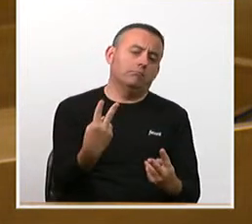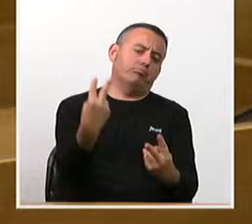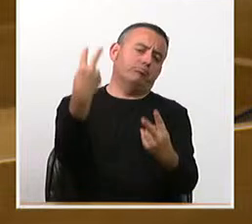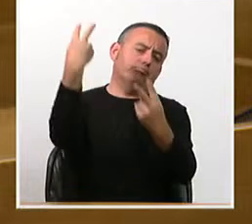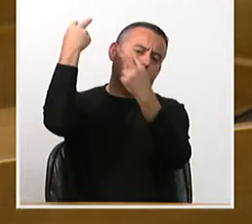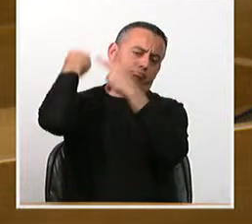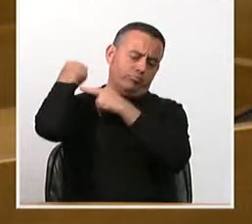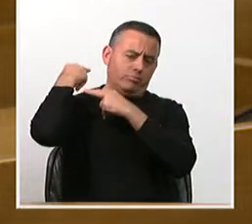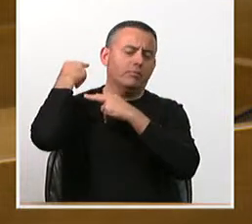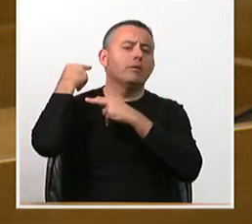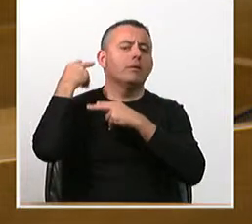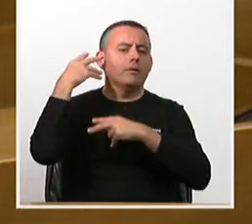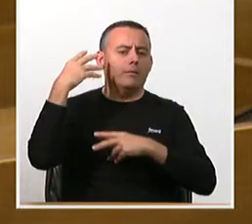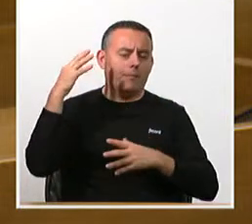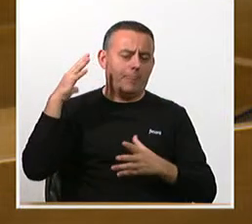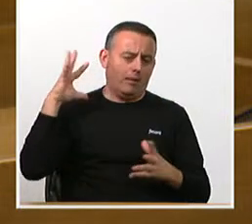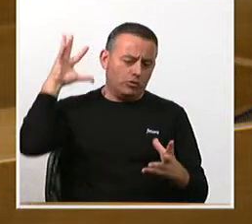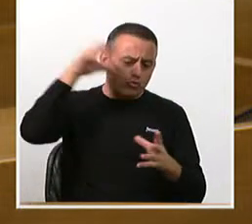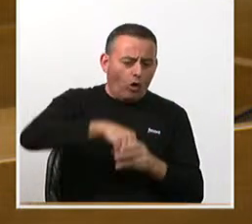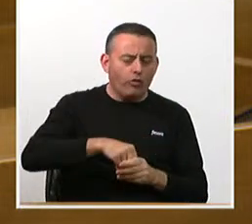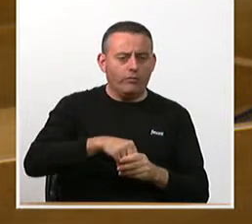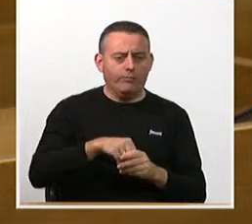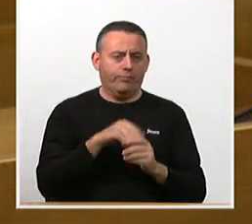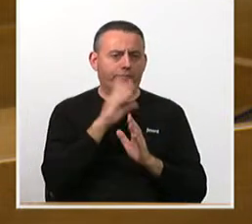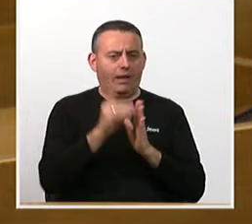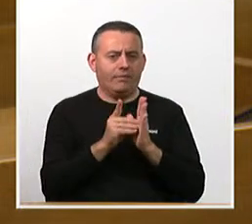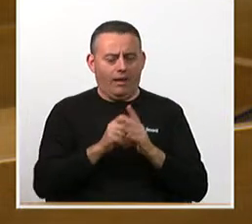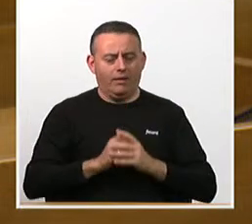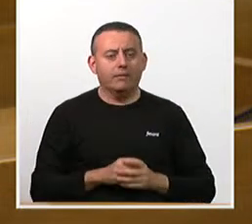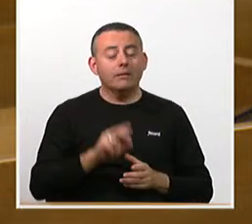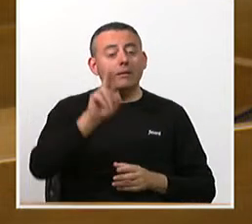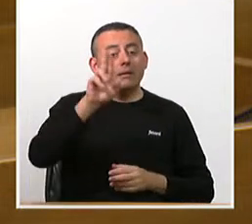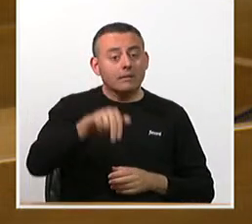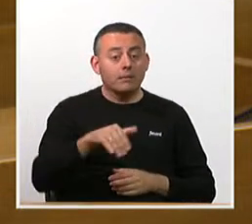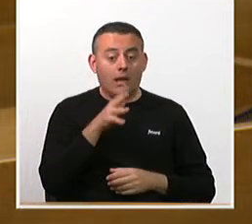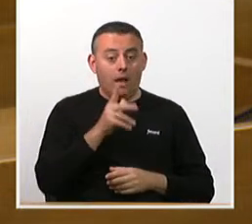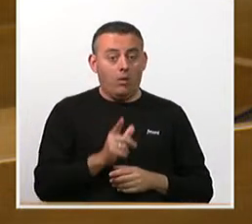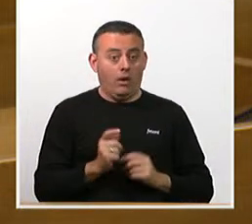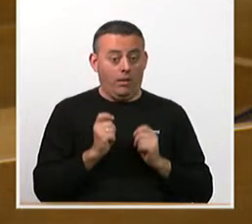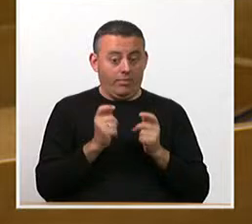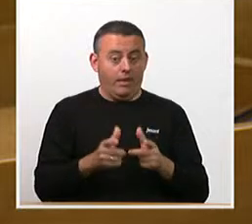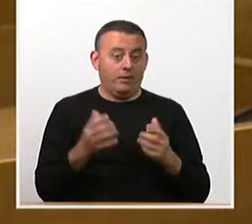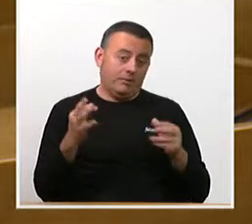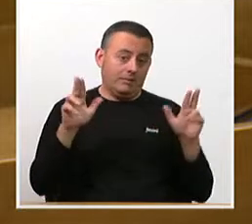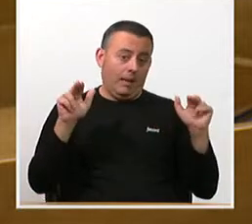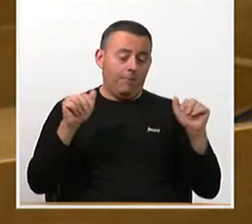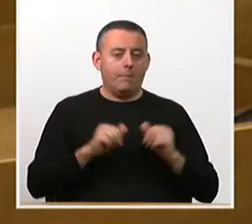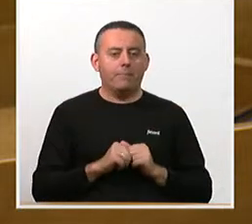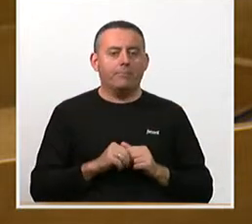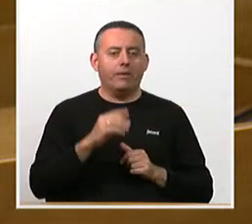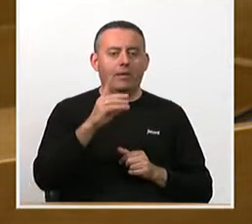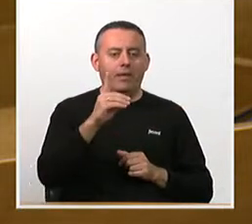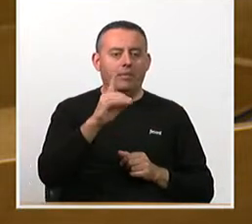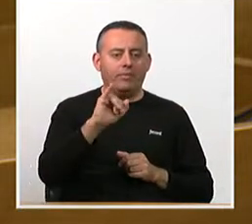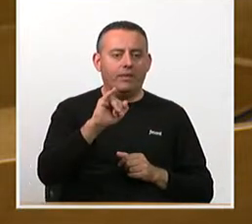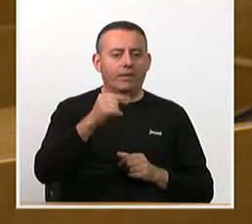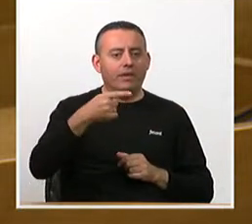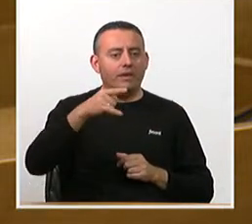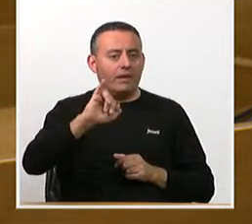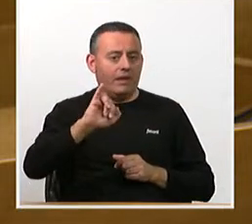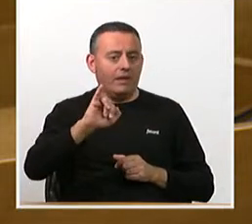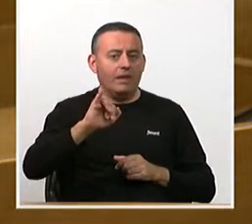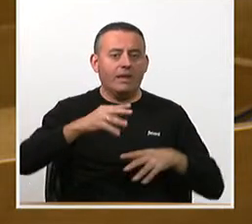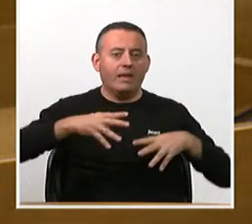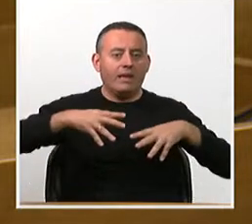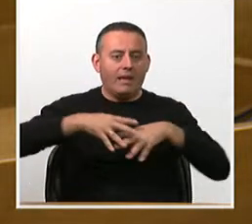otro lado en esta misma materia estamos implantando el nuevo sistema digir que sustituye a inforc que utiliza los